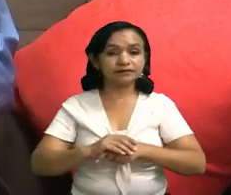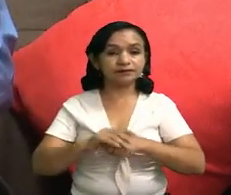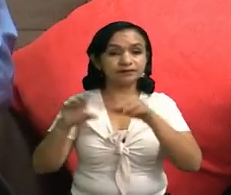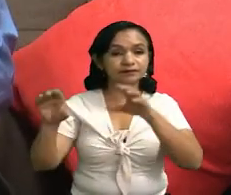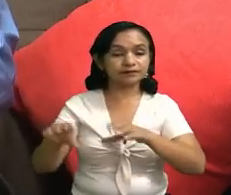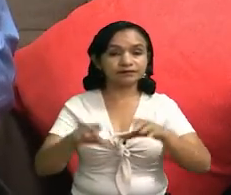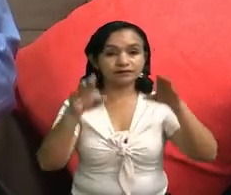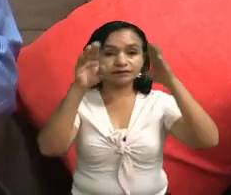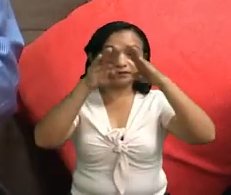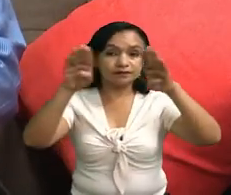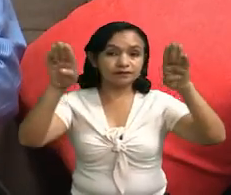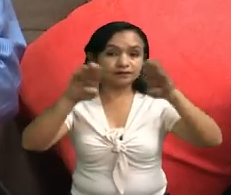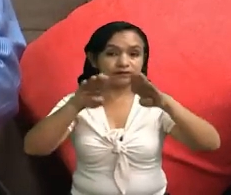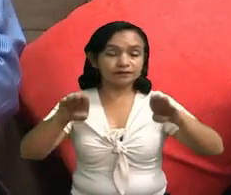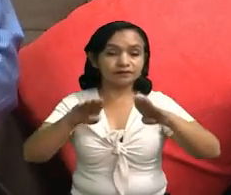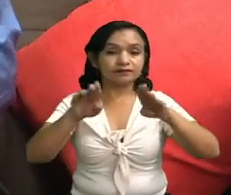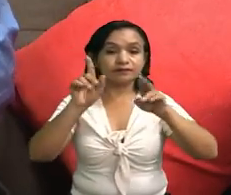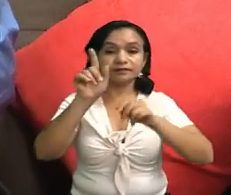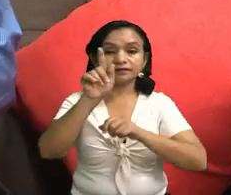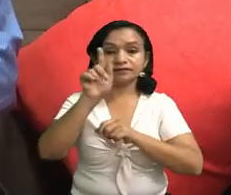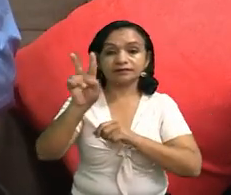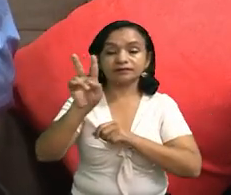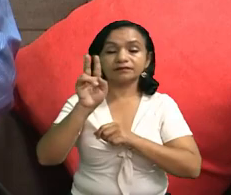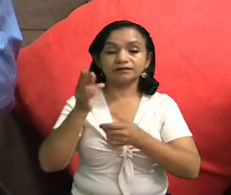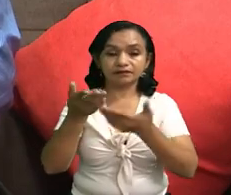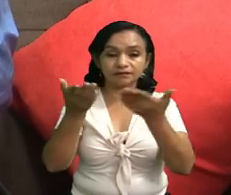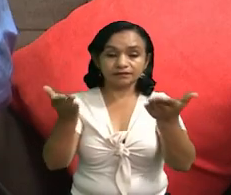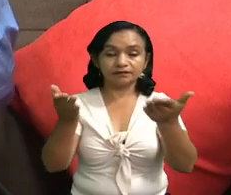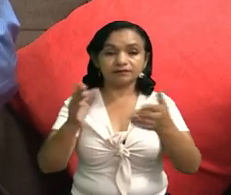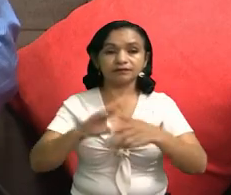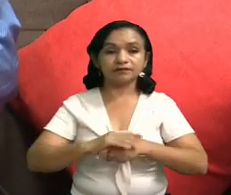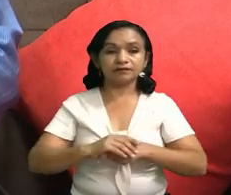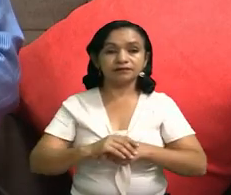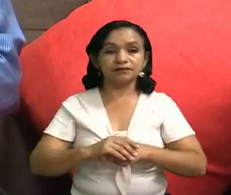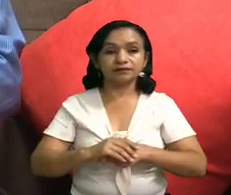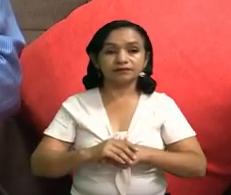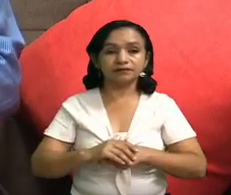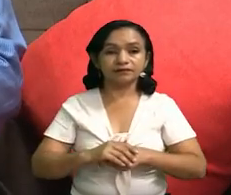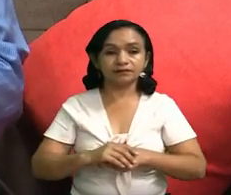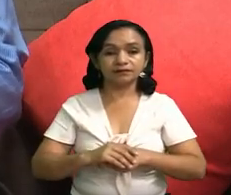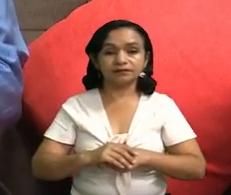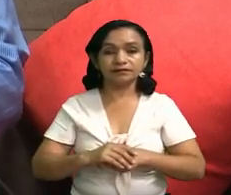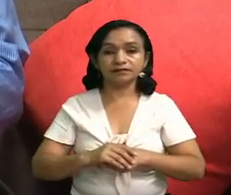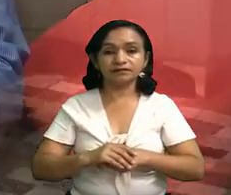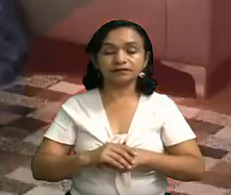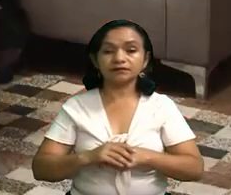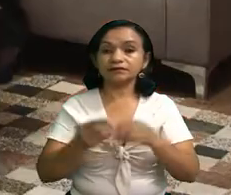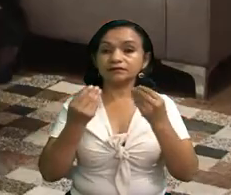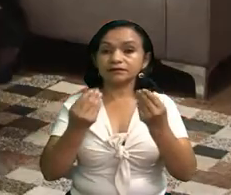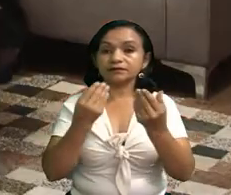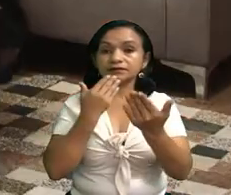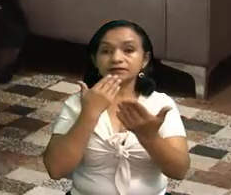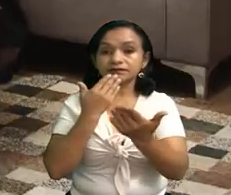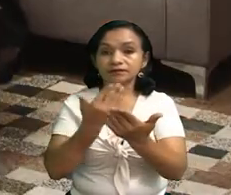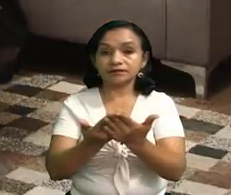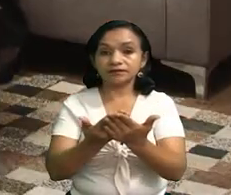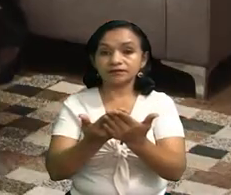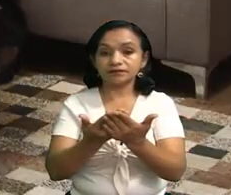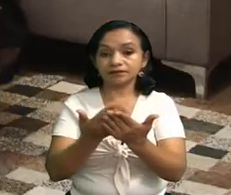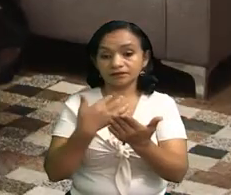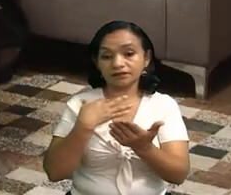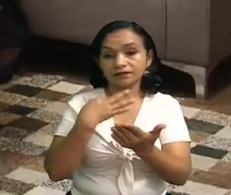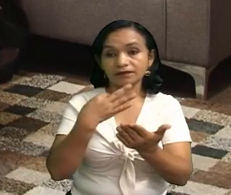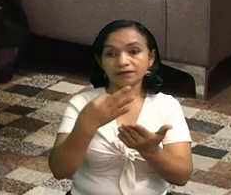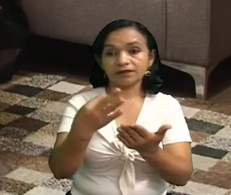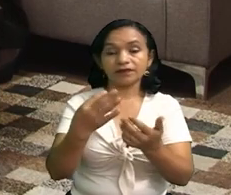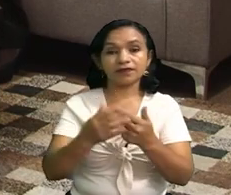fiesta de fin de año con nuestra audiencia, tiene el espacio y las cámaras del canal parlamentario para hacerlo. Bueno, yo agradezco mucho la oportunidad